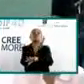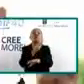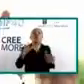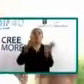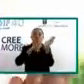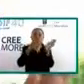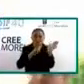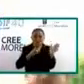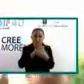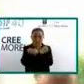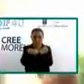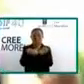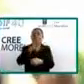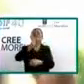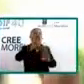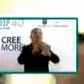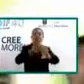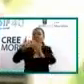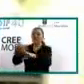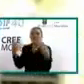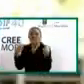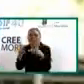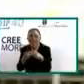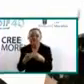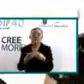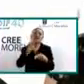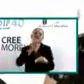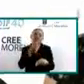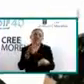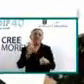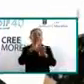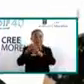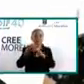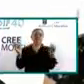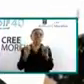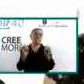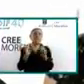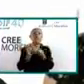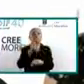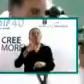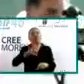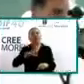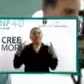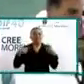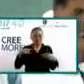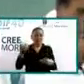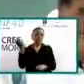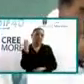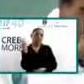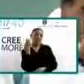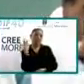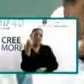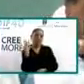los maestras, las maestras y los maestros, porque había un discurso de hacer culpable a las maestras y